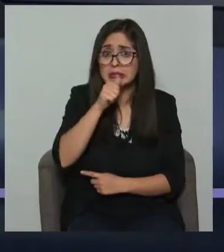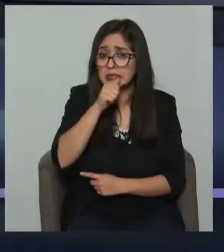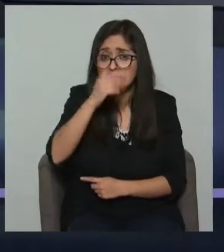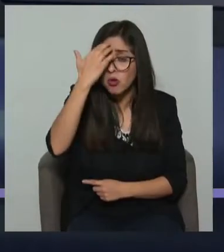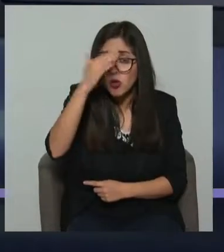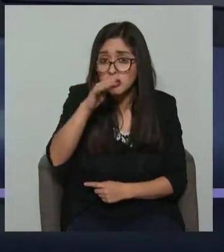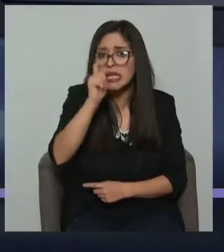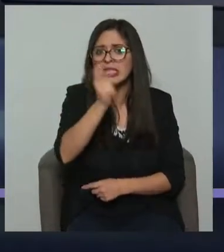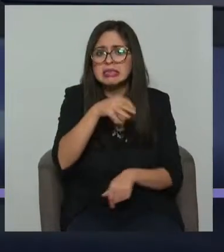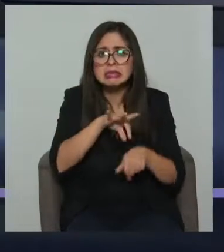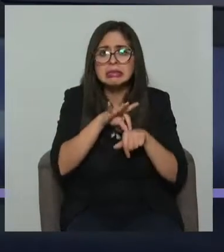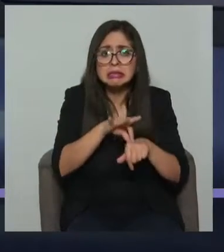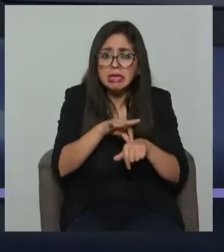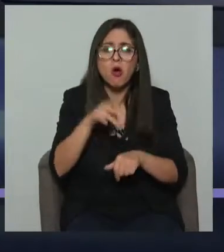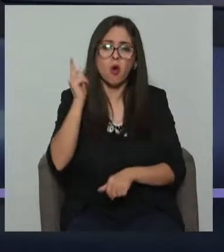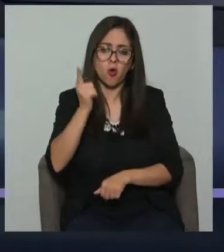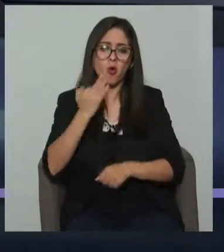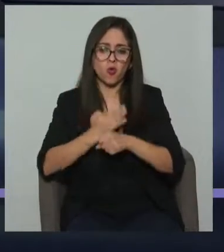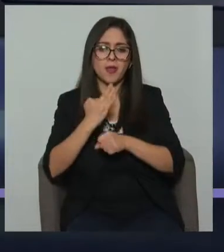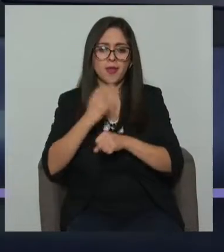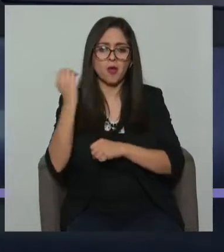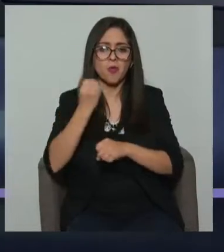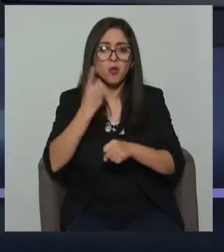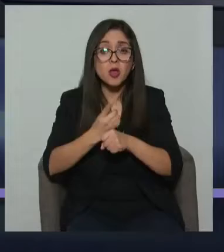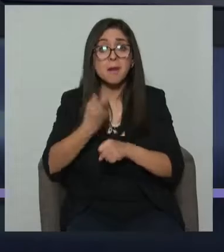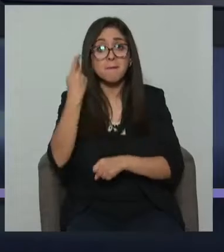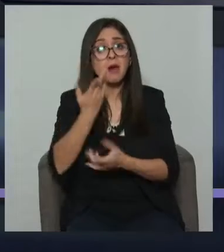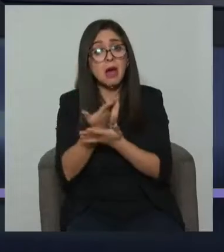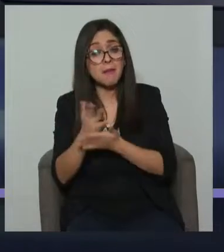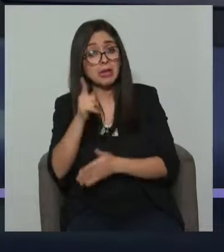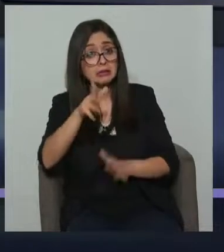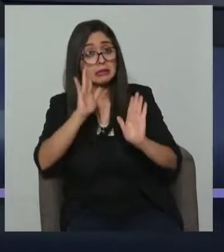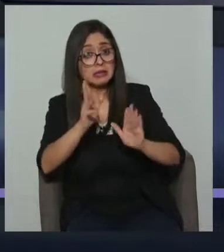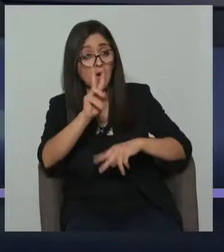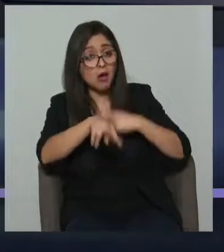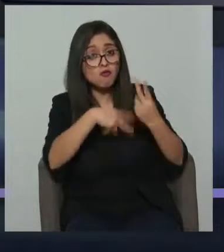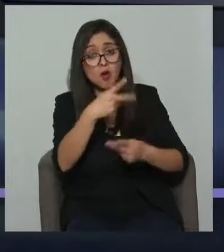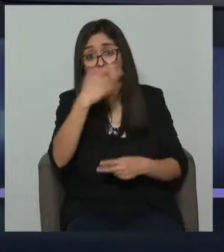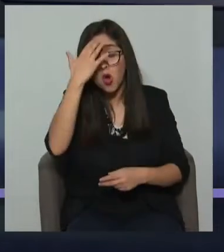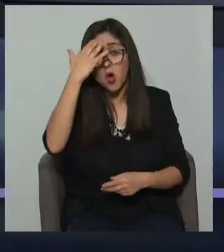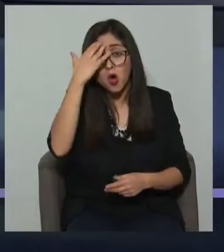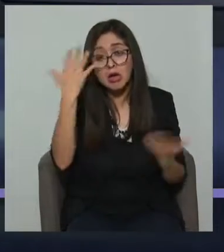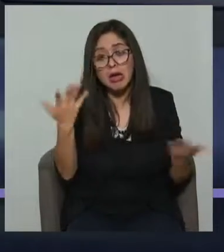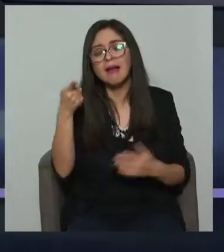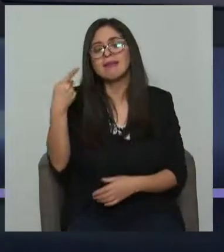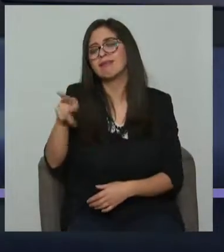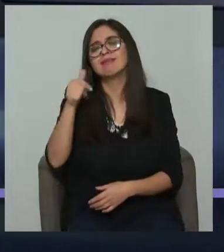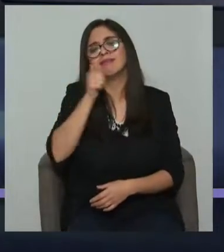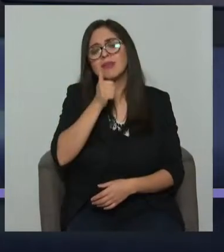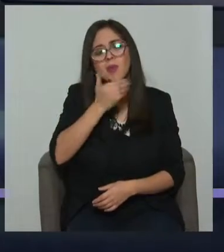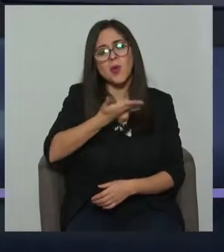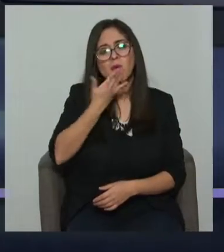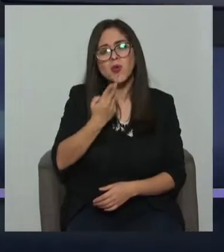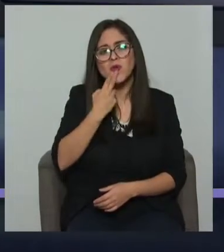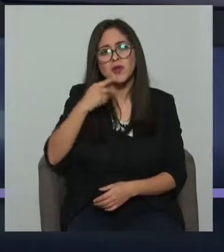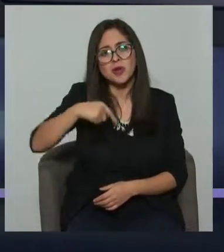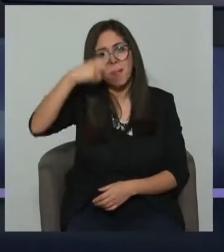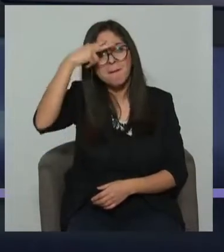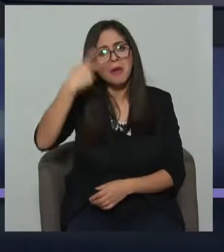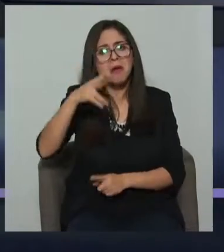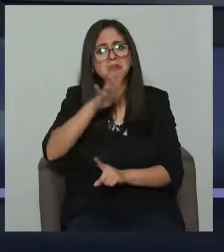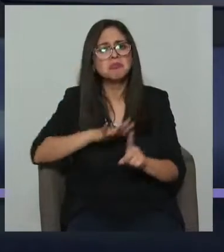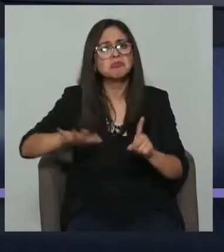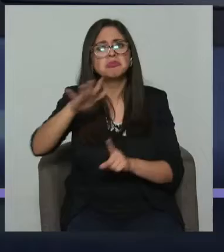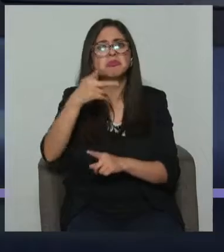buen momento para acercarse. Si ya la conoce, disfrute de esta expresión artística ya muy mexicana, que existe poco en el resto